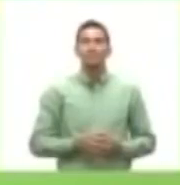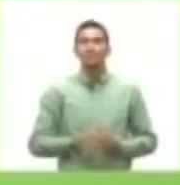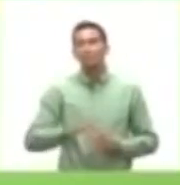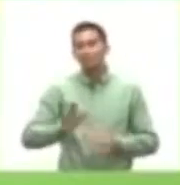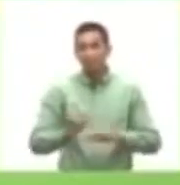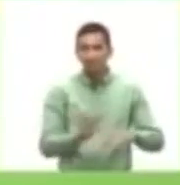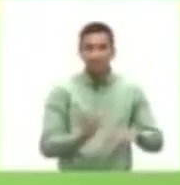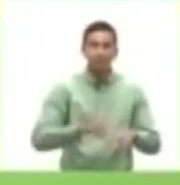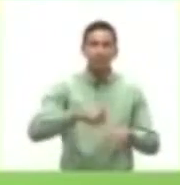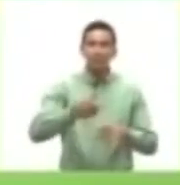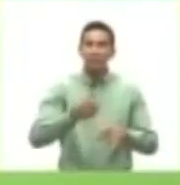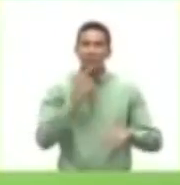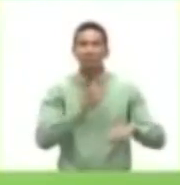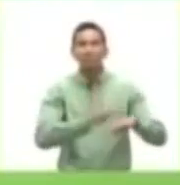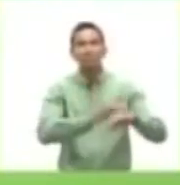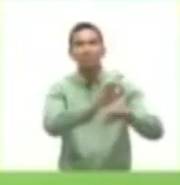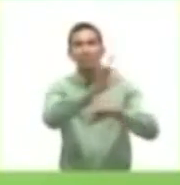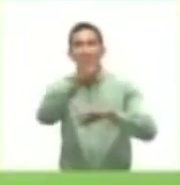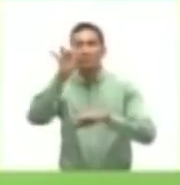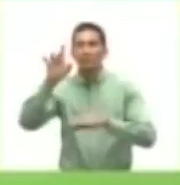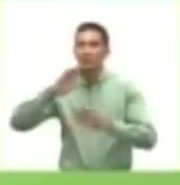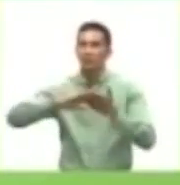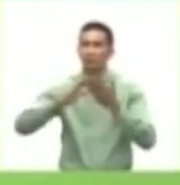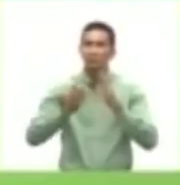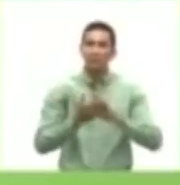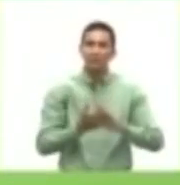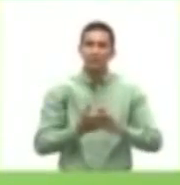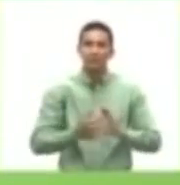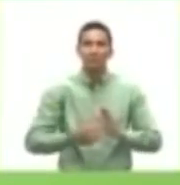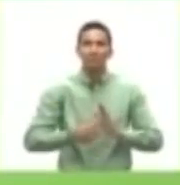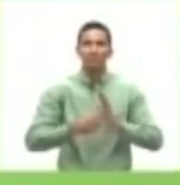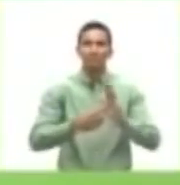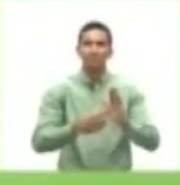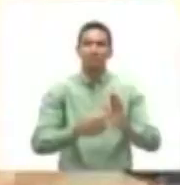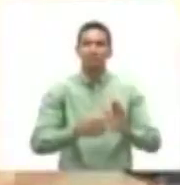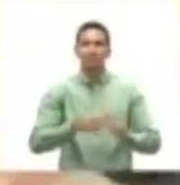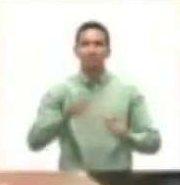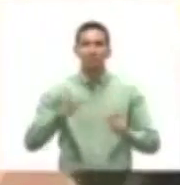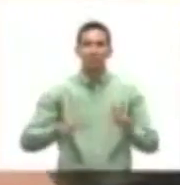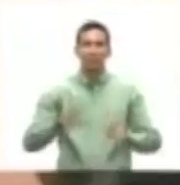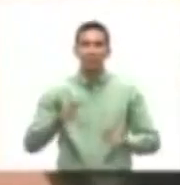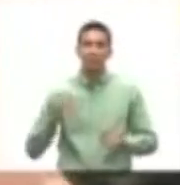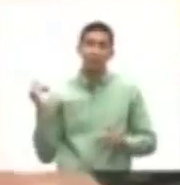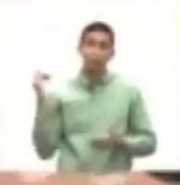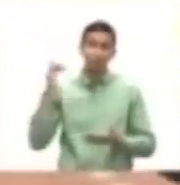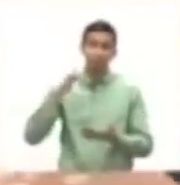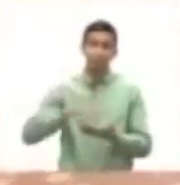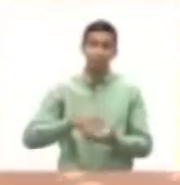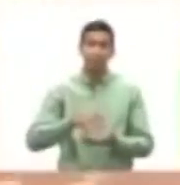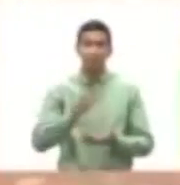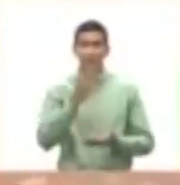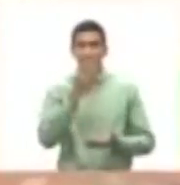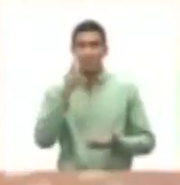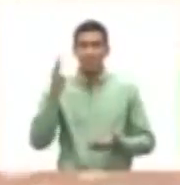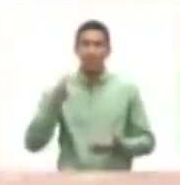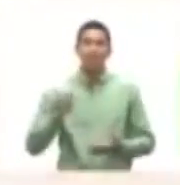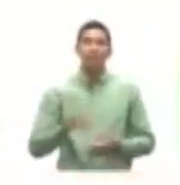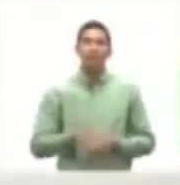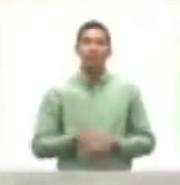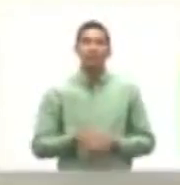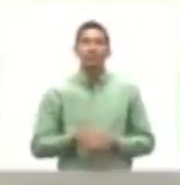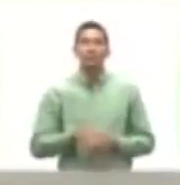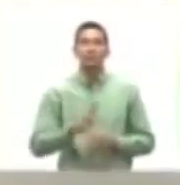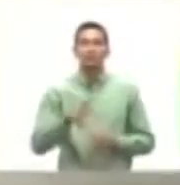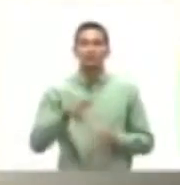Colombia y Centroamérica, inició con éxito Rally Paz. Hoy llegó a Barranquilla. A ritmo de motores avanza Rally Paz,